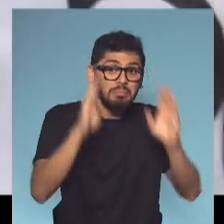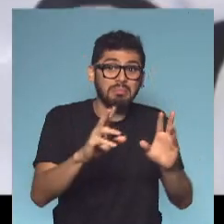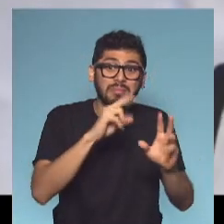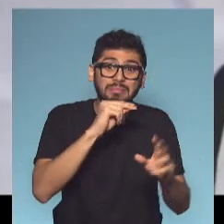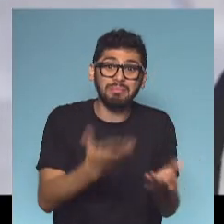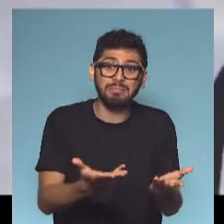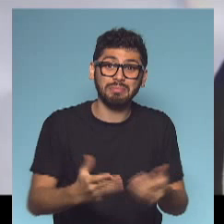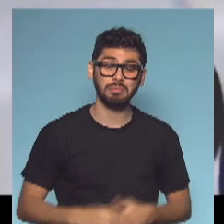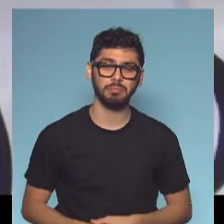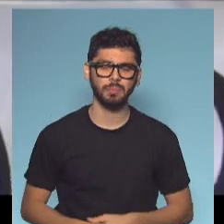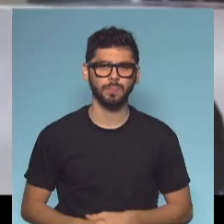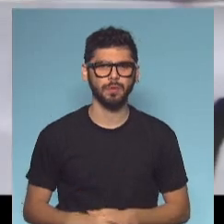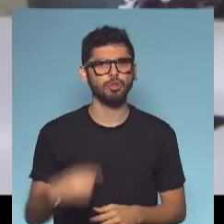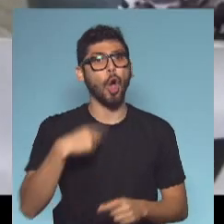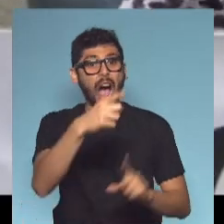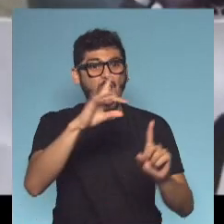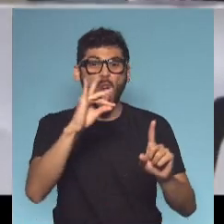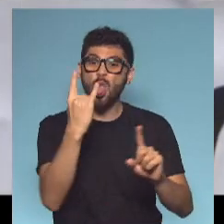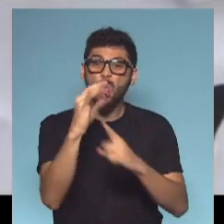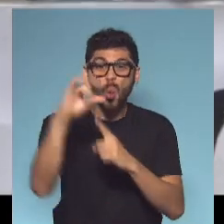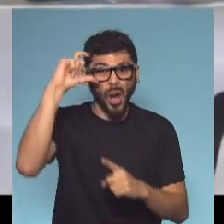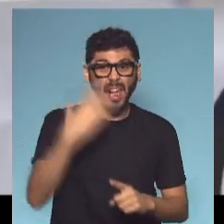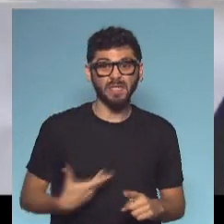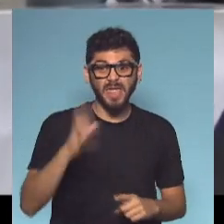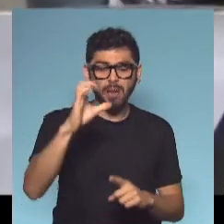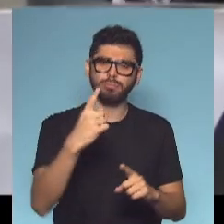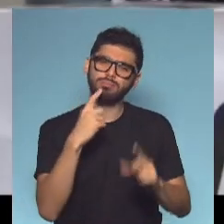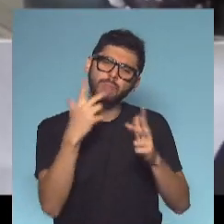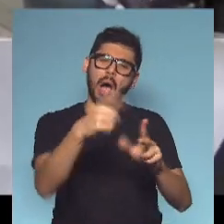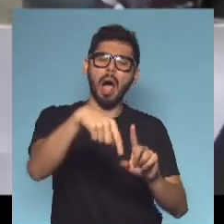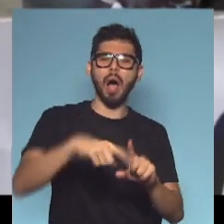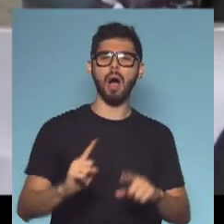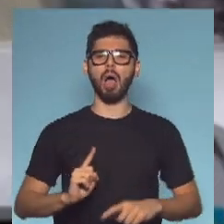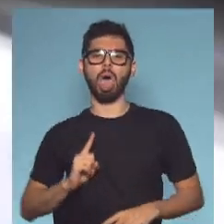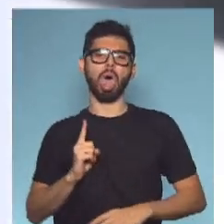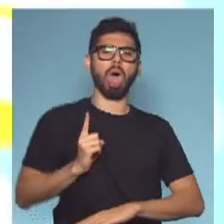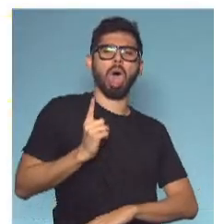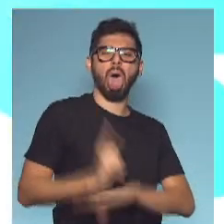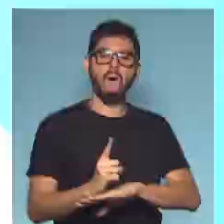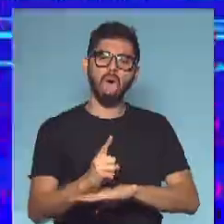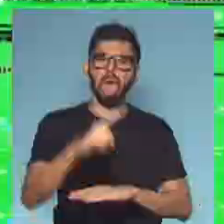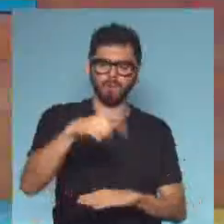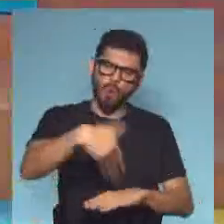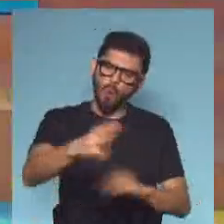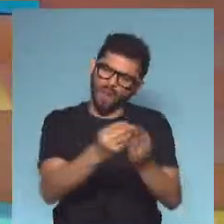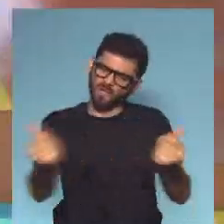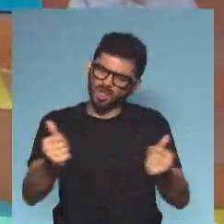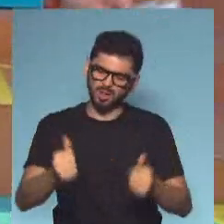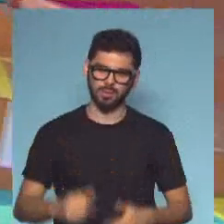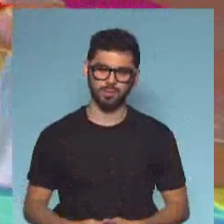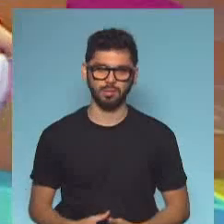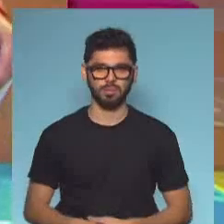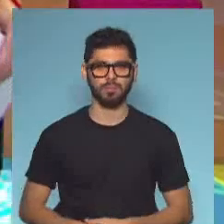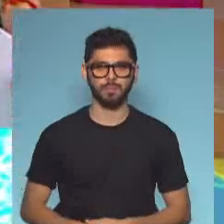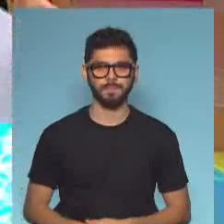este cambio. Yo le digo hoy a Duque, Duque, tu tiempo de gloria nefasta concluirá. Y en